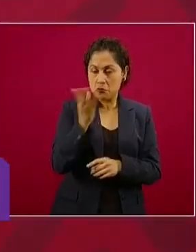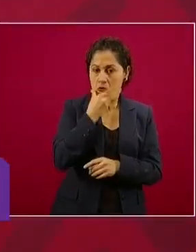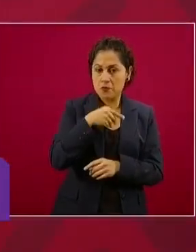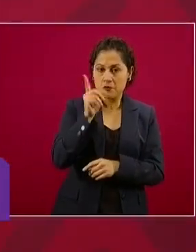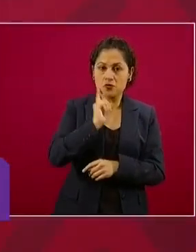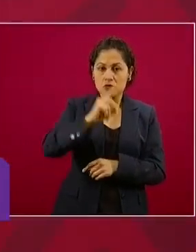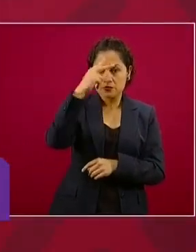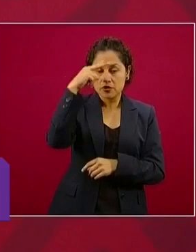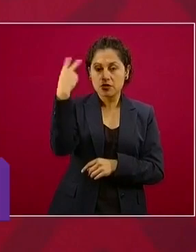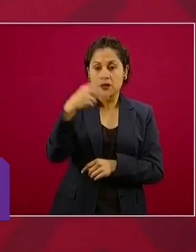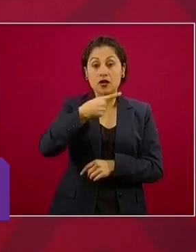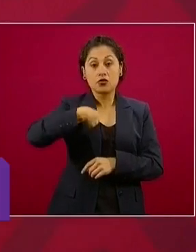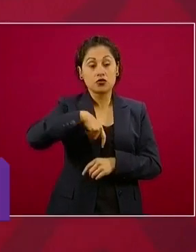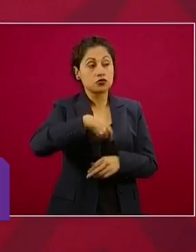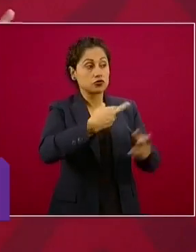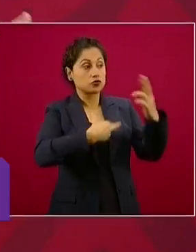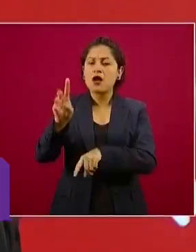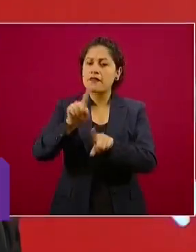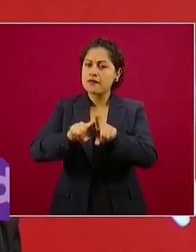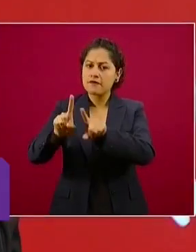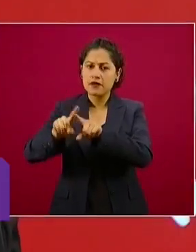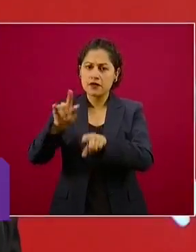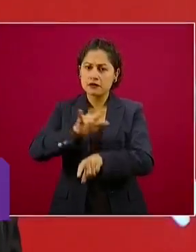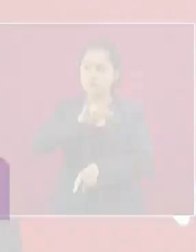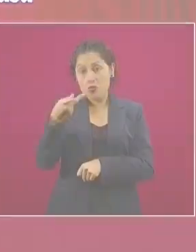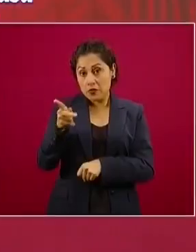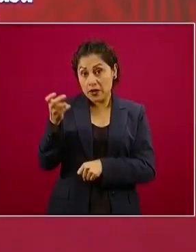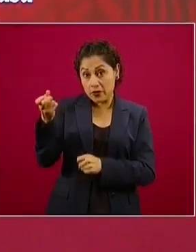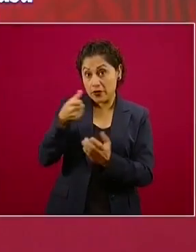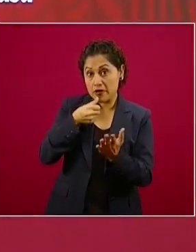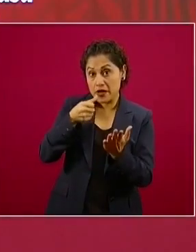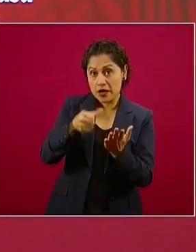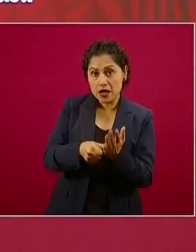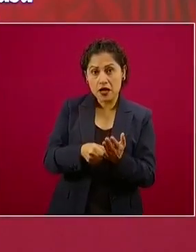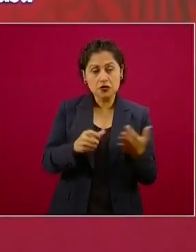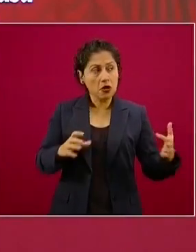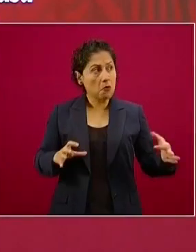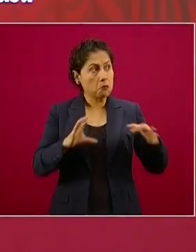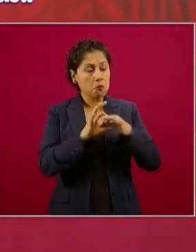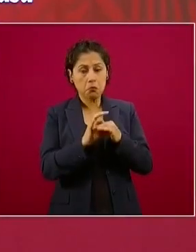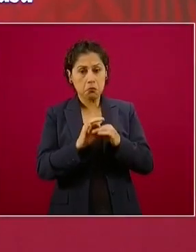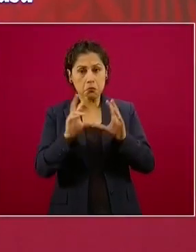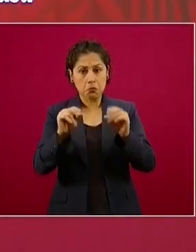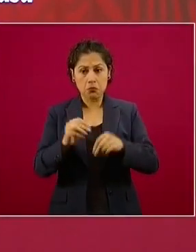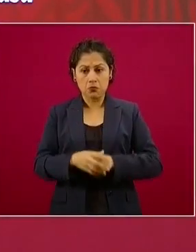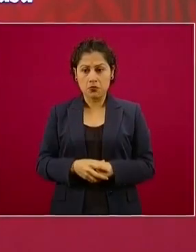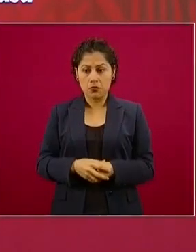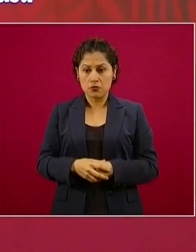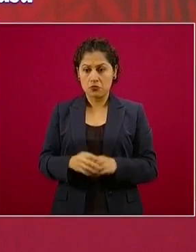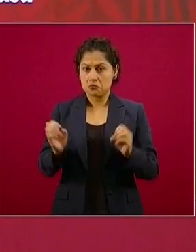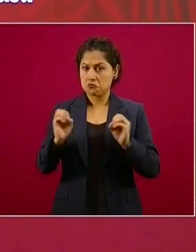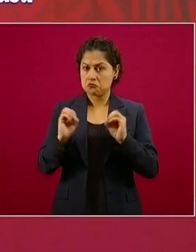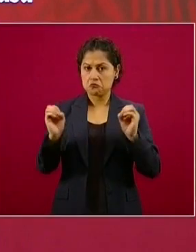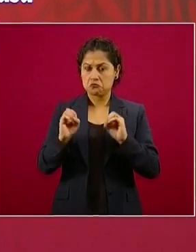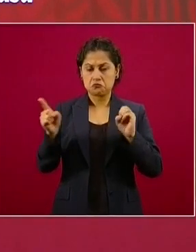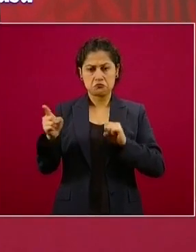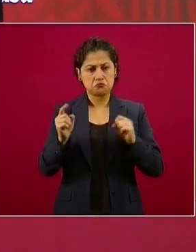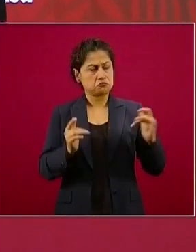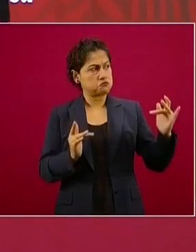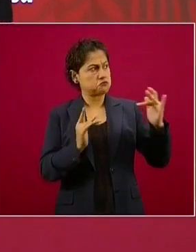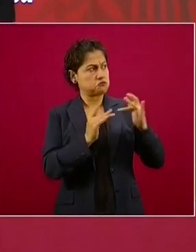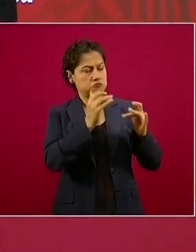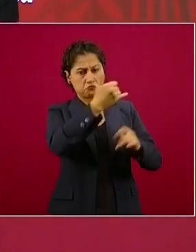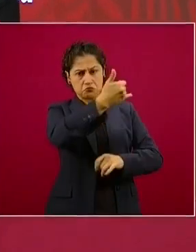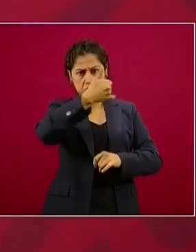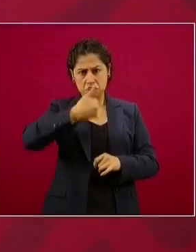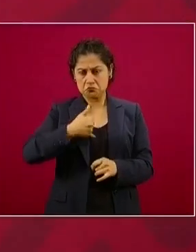marcan desde la óptica de salud eso fue lo que dijo no ha habido ninguna comunicación por parte del sector estado